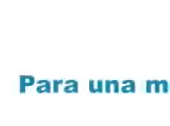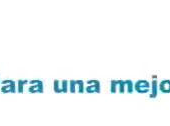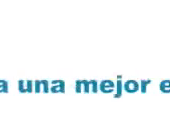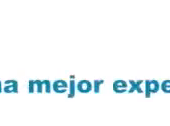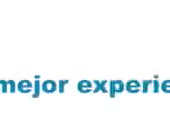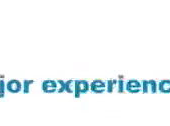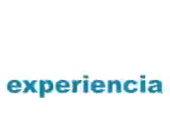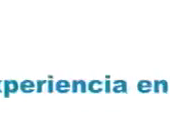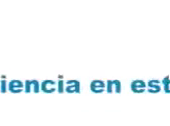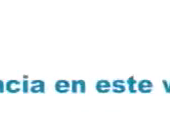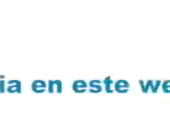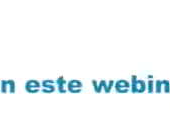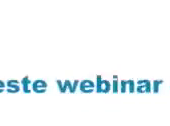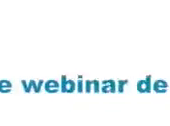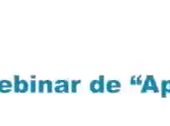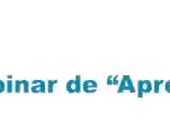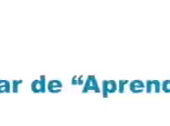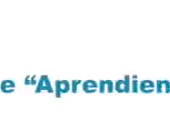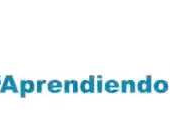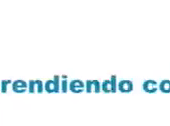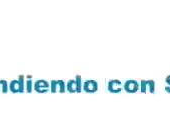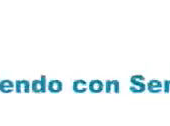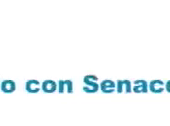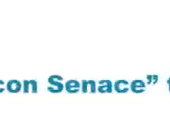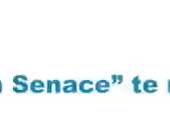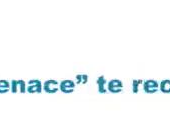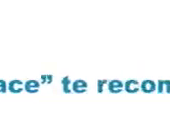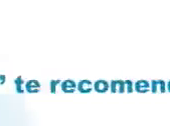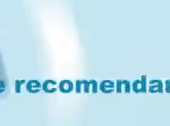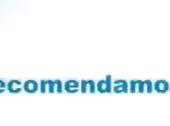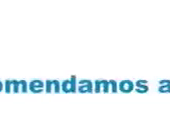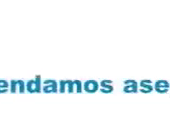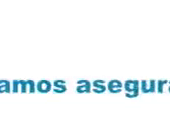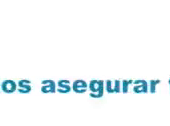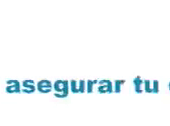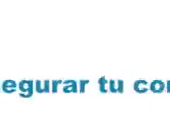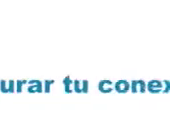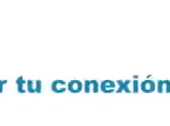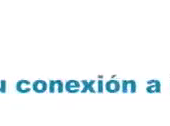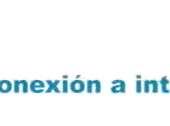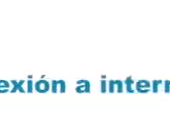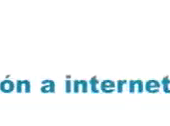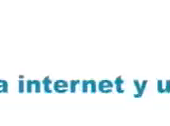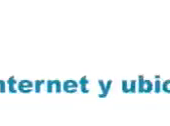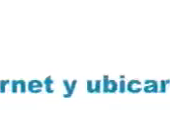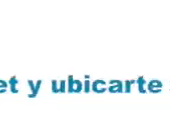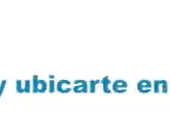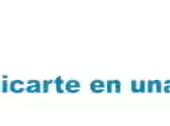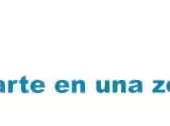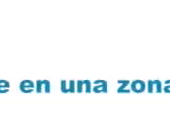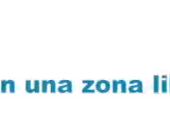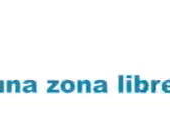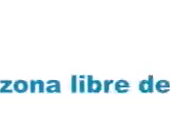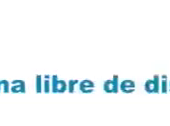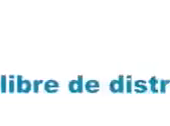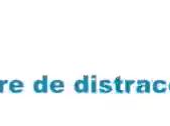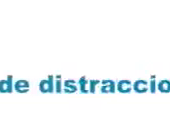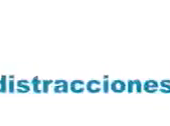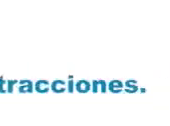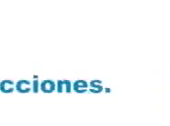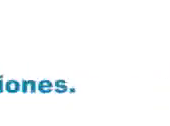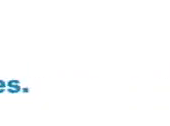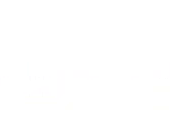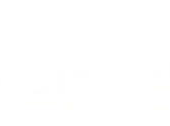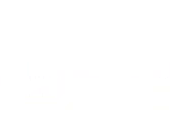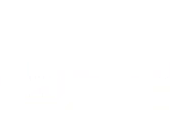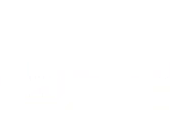Para una mejor experiencia en este webinar de Aprendiendo con Senace, te recomendamos asegurar tu conexión a internet y ubicarte en una zona